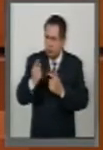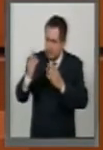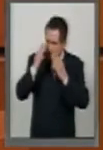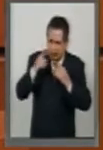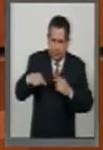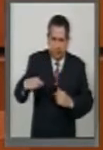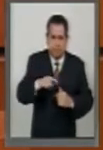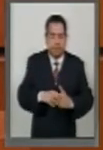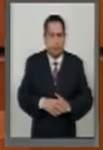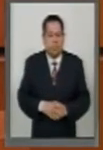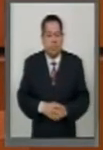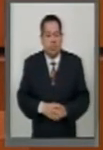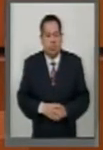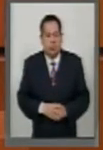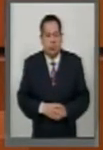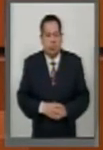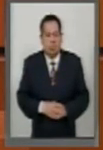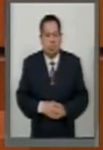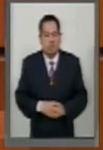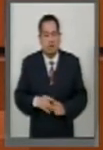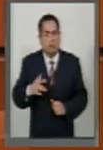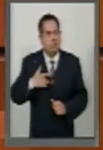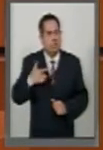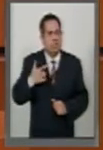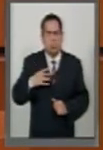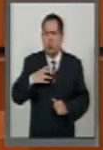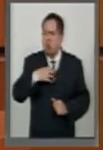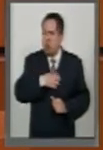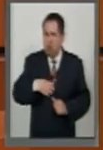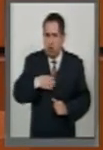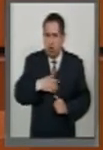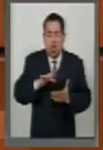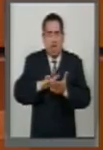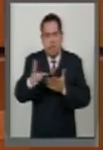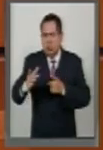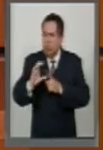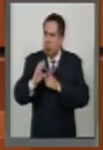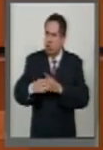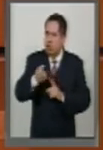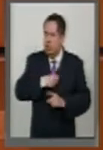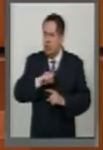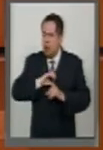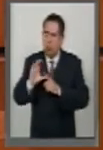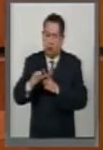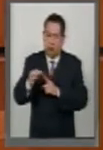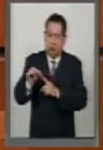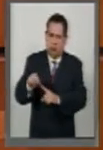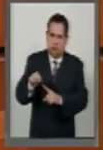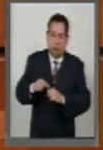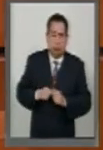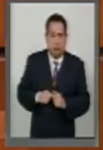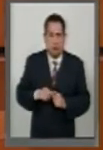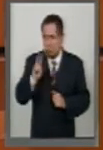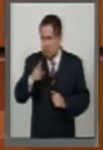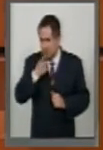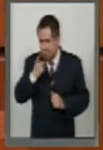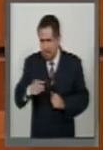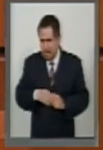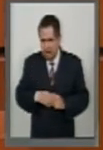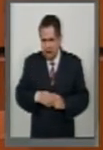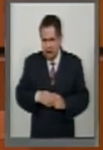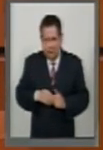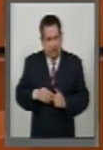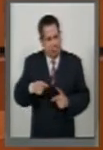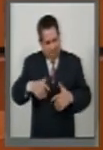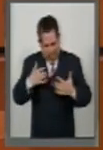enseñanzas. Me siento contenta y agradezco a la Comisión de Salud y tengo que decirlo, la más productiva